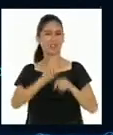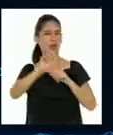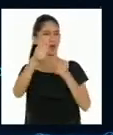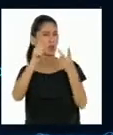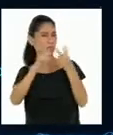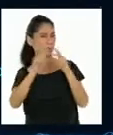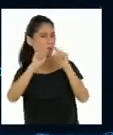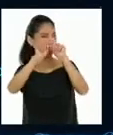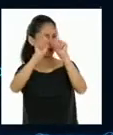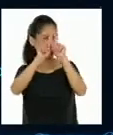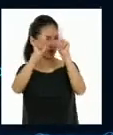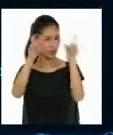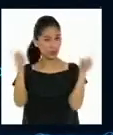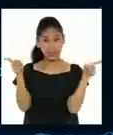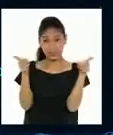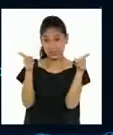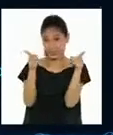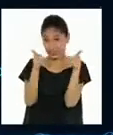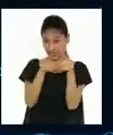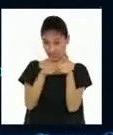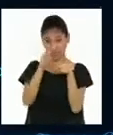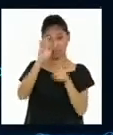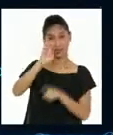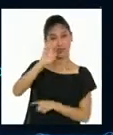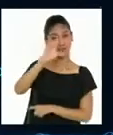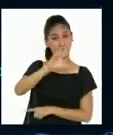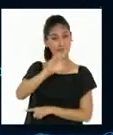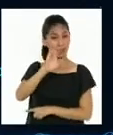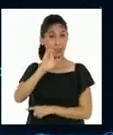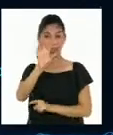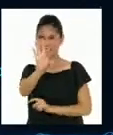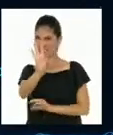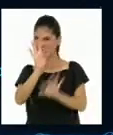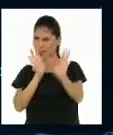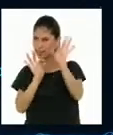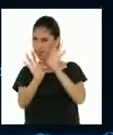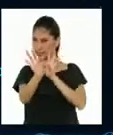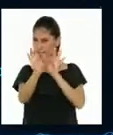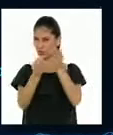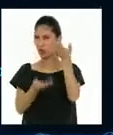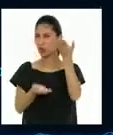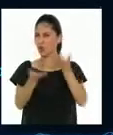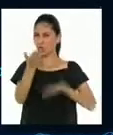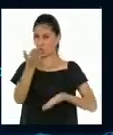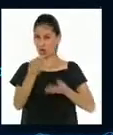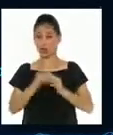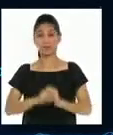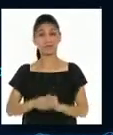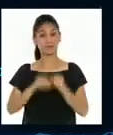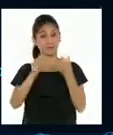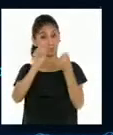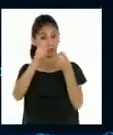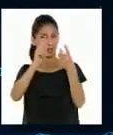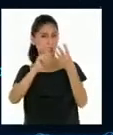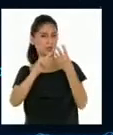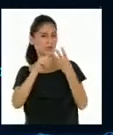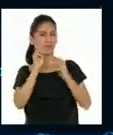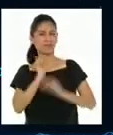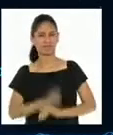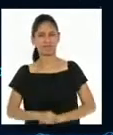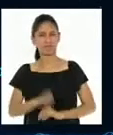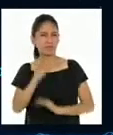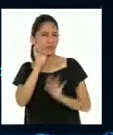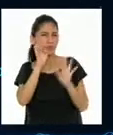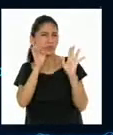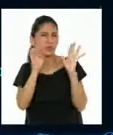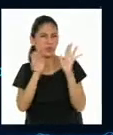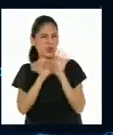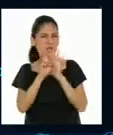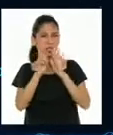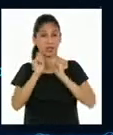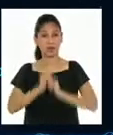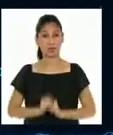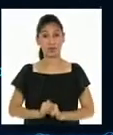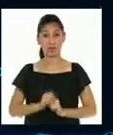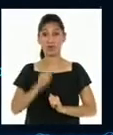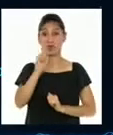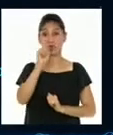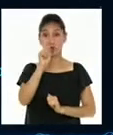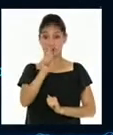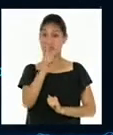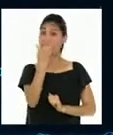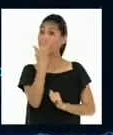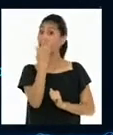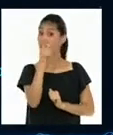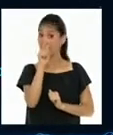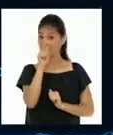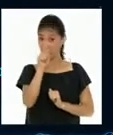de elección múltiple. Esa sería la siguiente. ¿Dónde crees que podríamos poner la